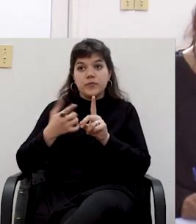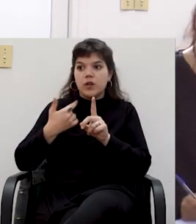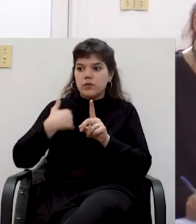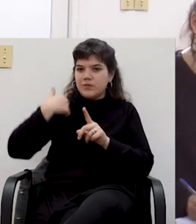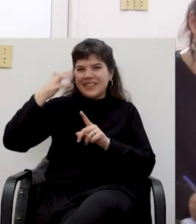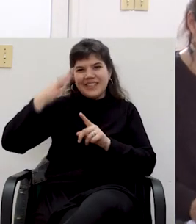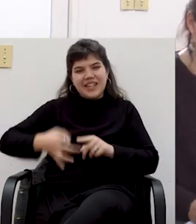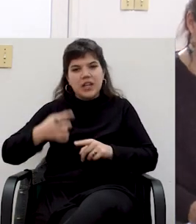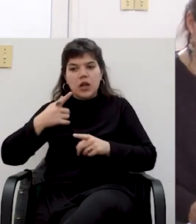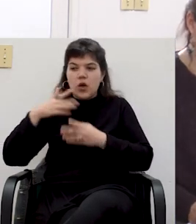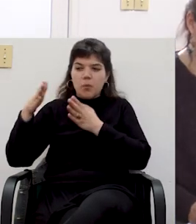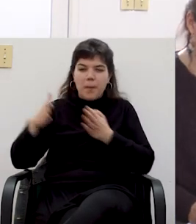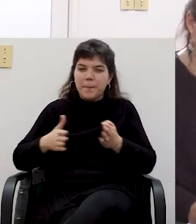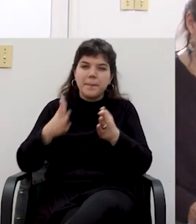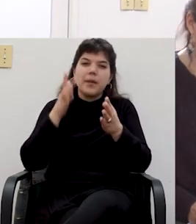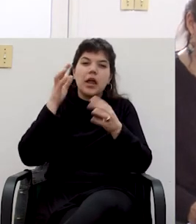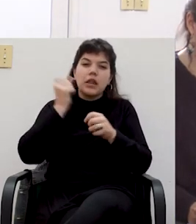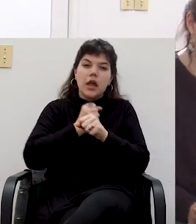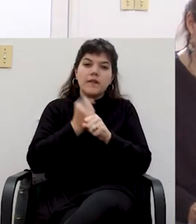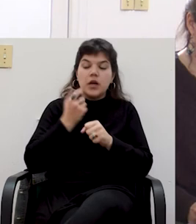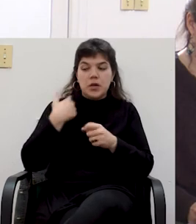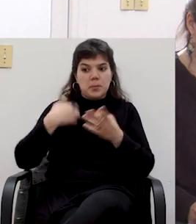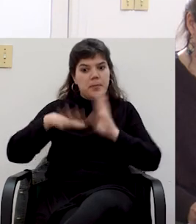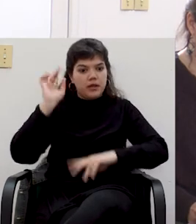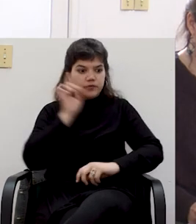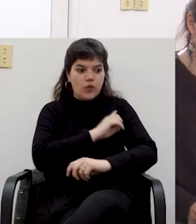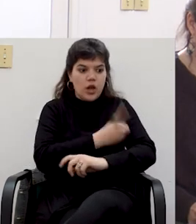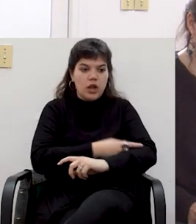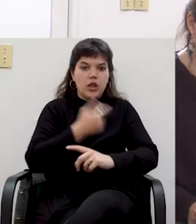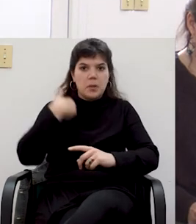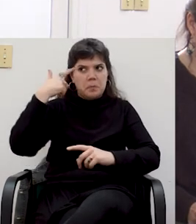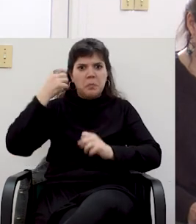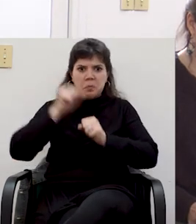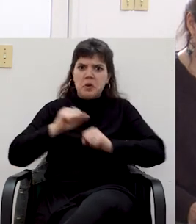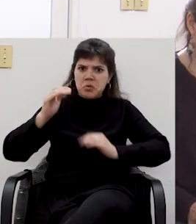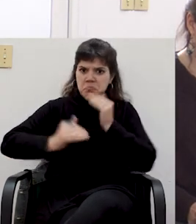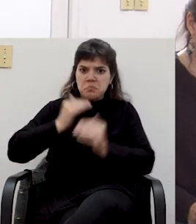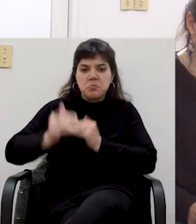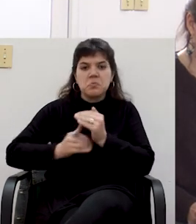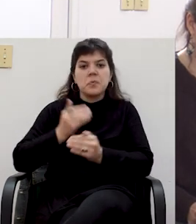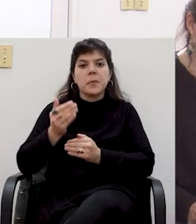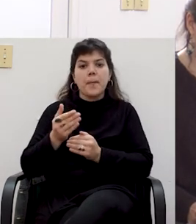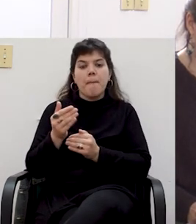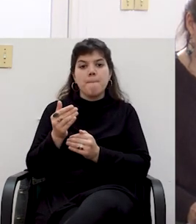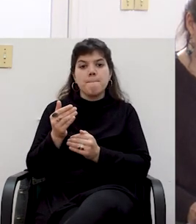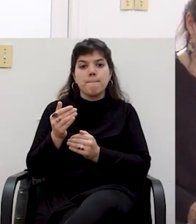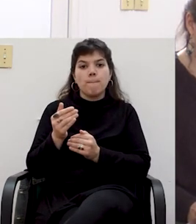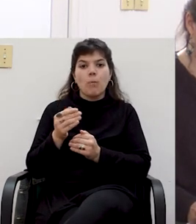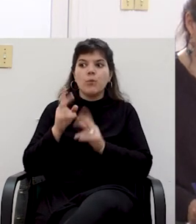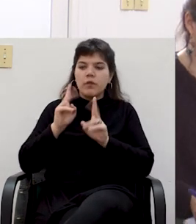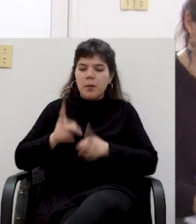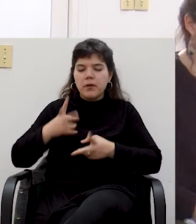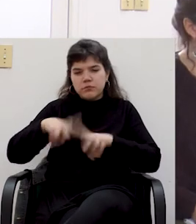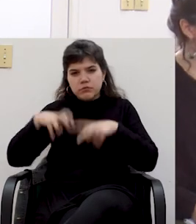una línea de trabajo que potencialmente podríamos desarrollar y